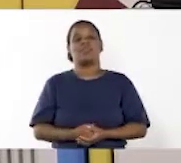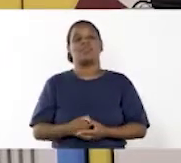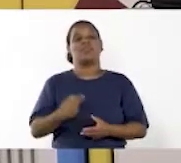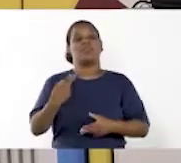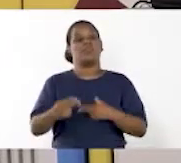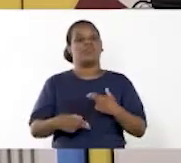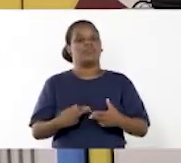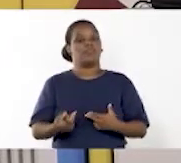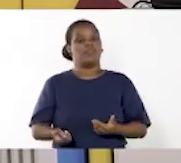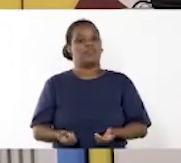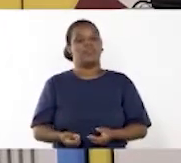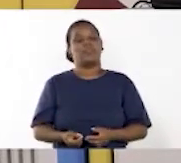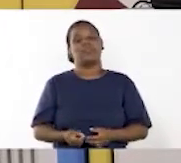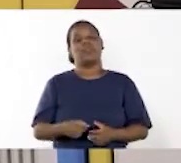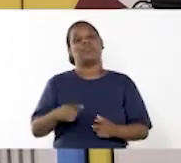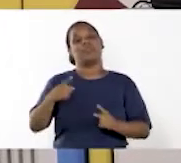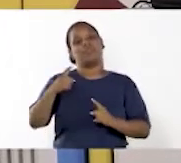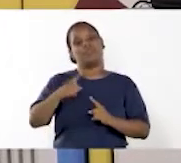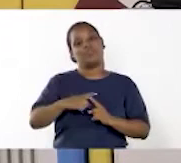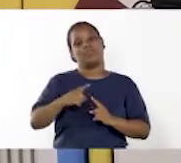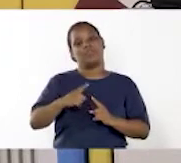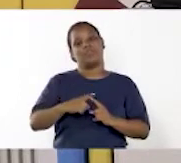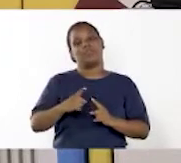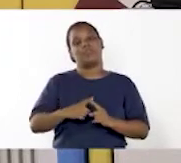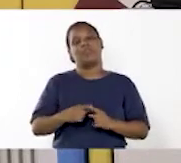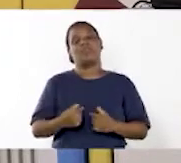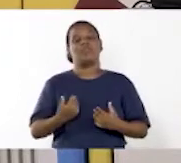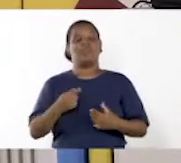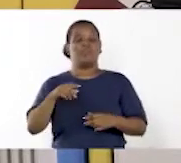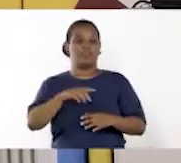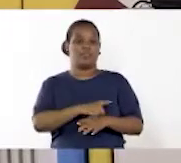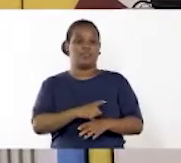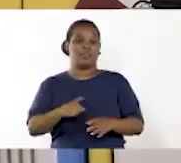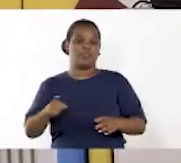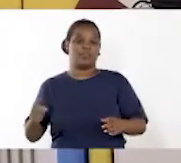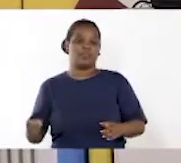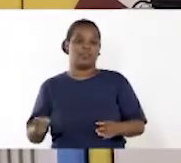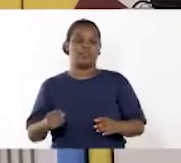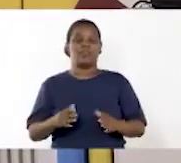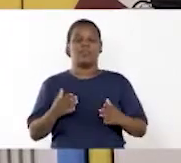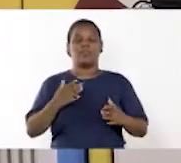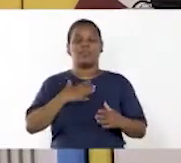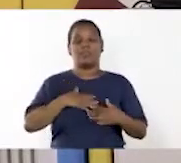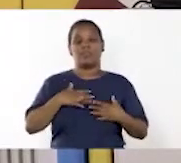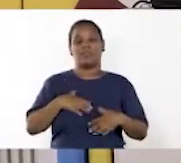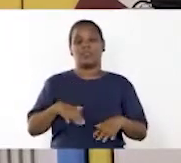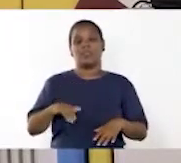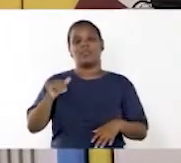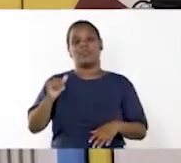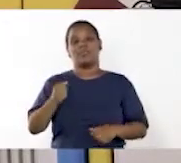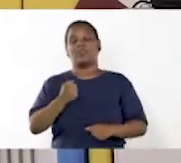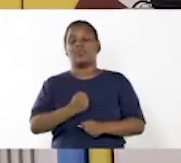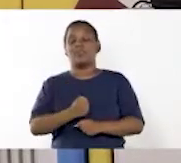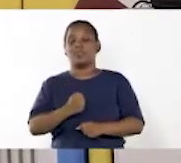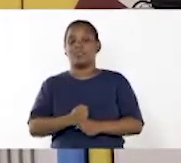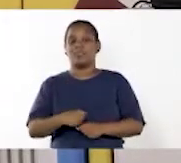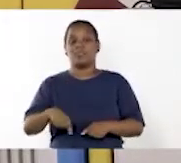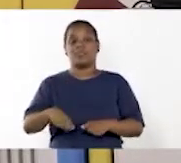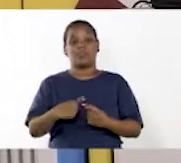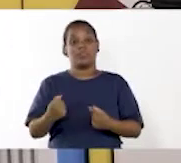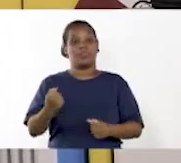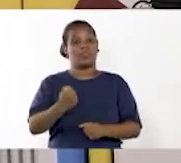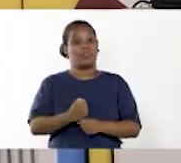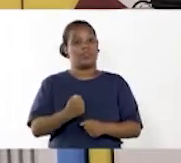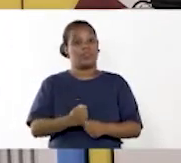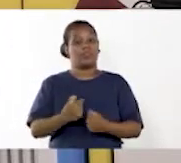ejecutar a través de esta etapa de descanso, digamos, y de trabajo, porque estamos trabajando, porque estamos estudiando,